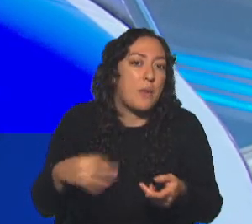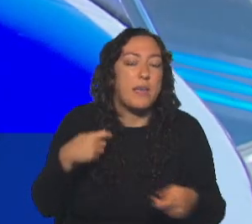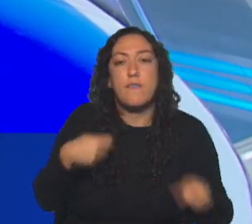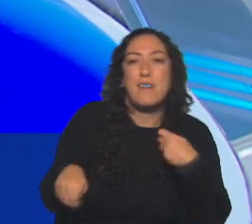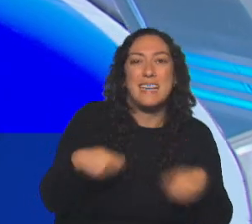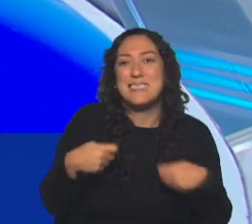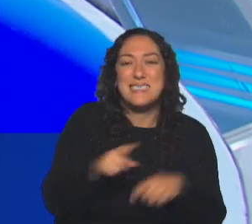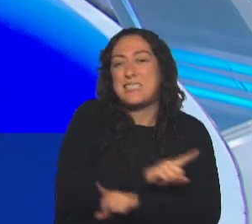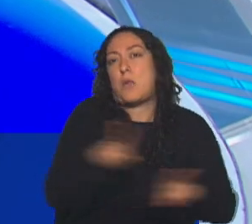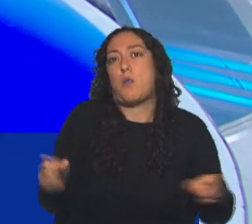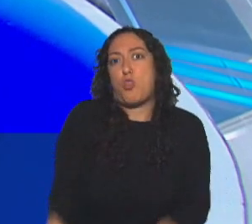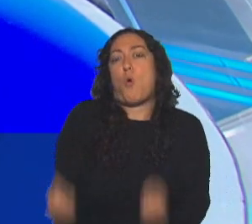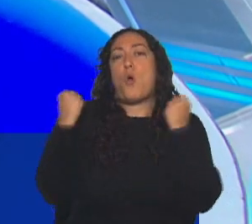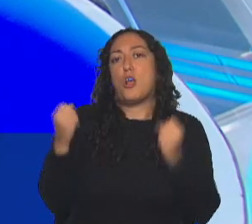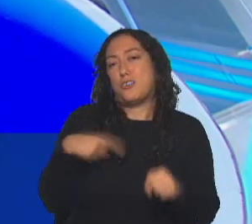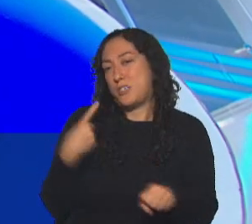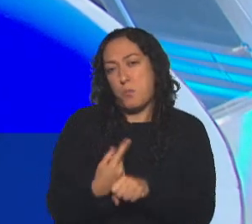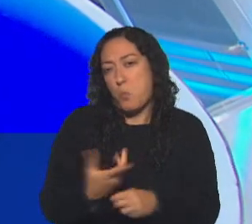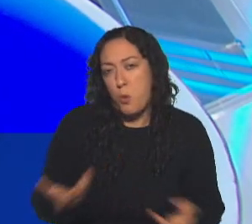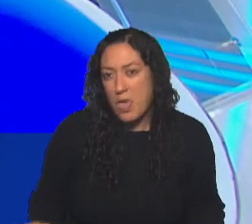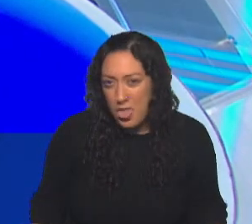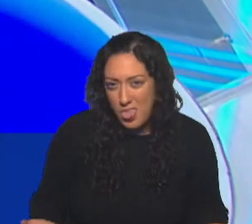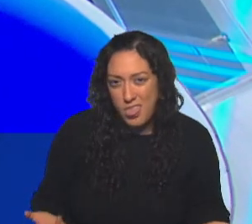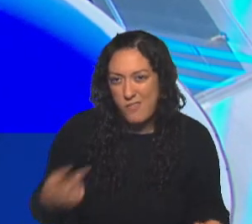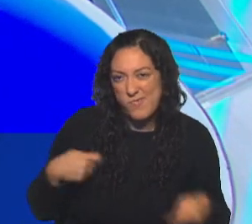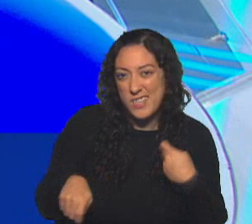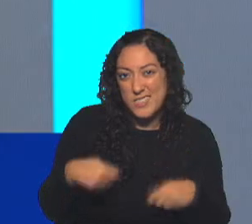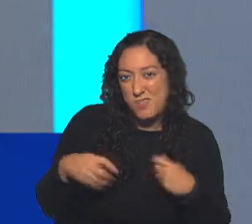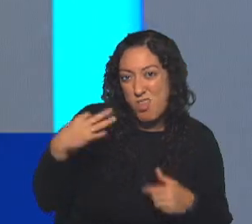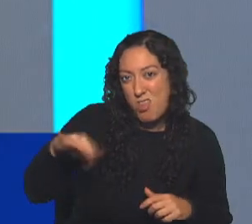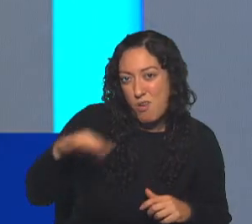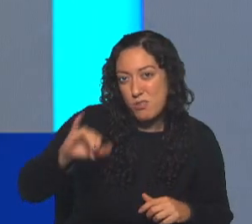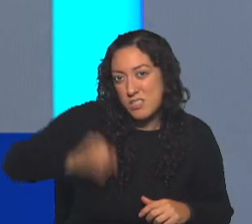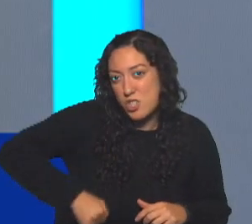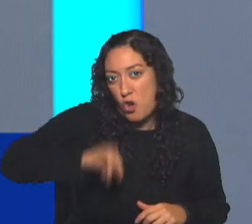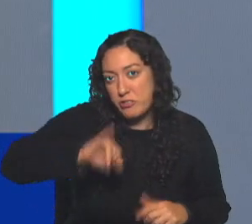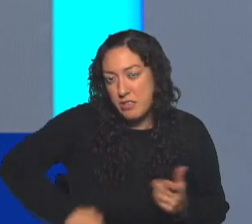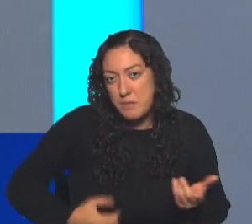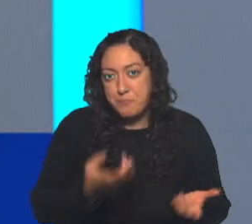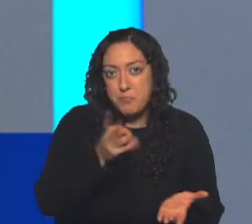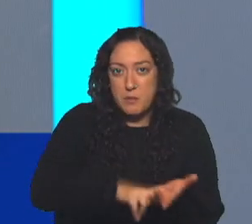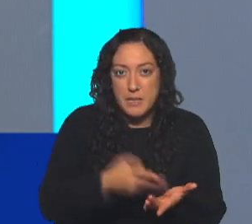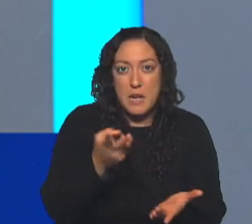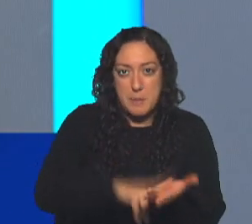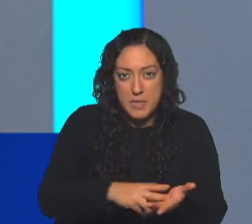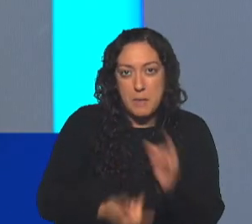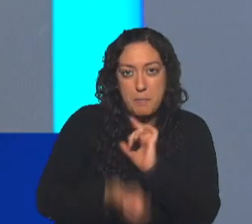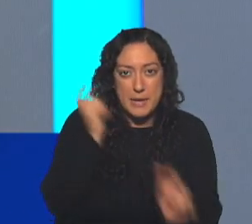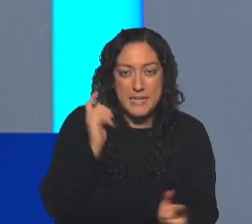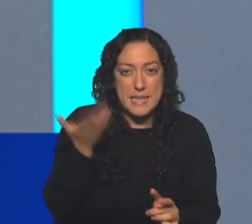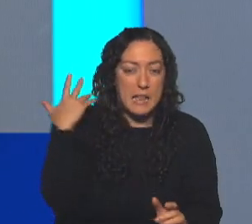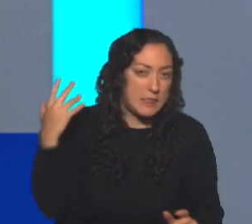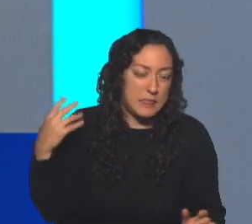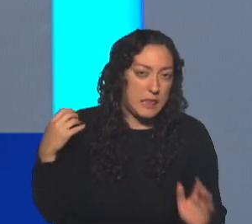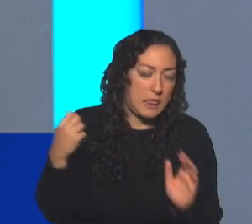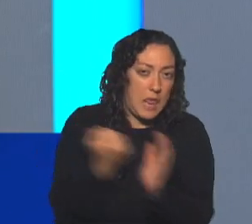Digamos. Por supuesto, porque si no, sería más de lo mismo. Es decir, ¿para qué repetir una experiencia que fue